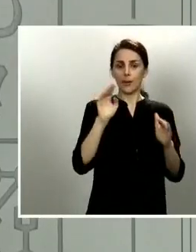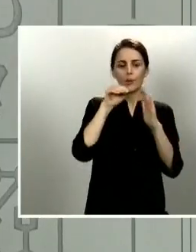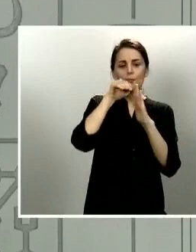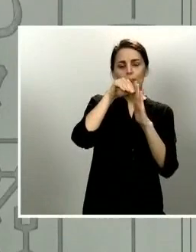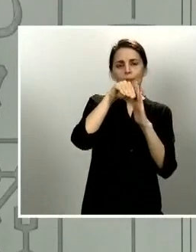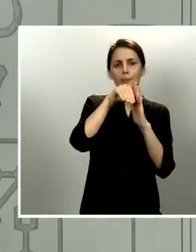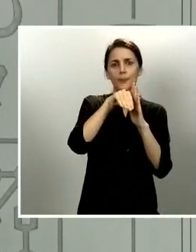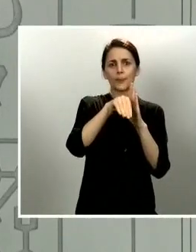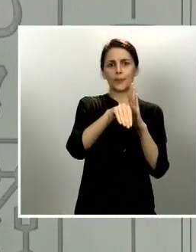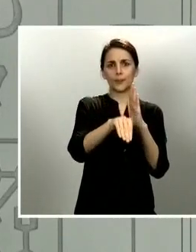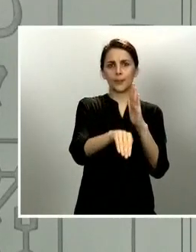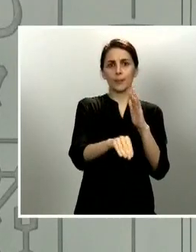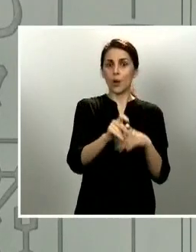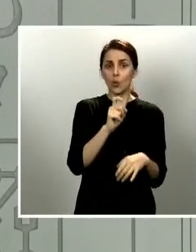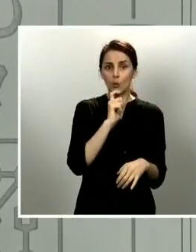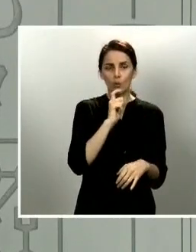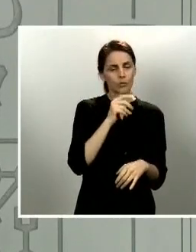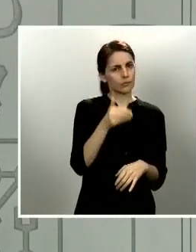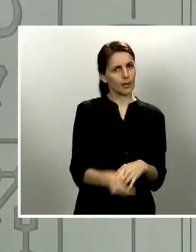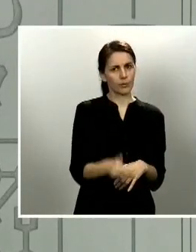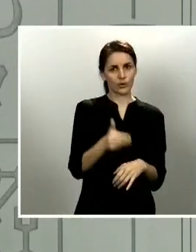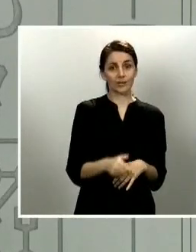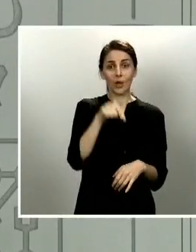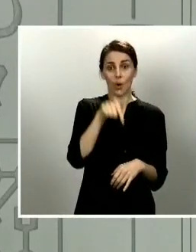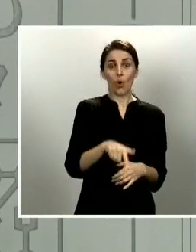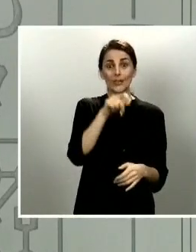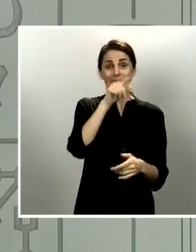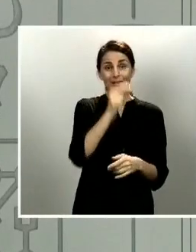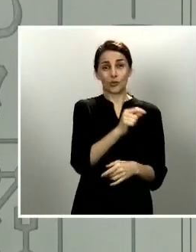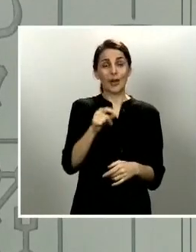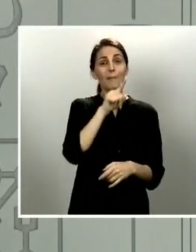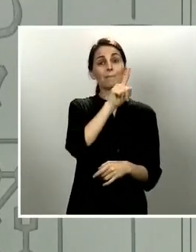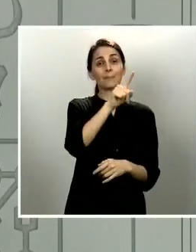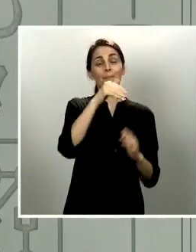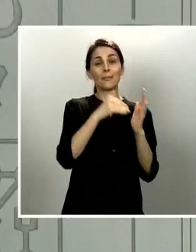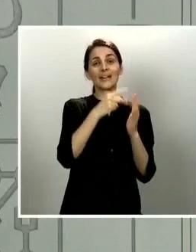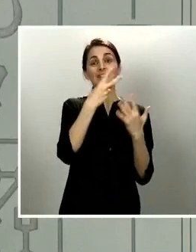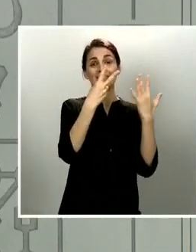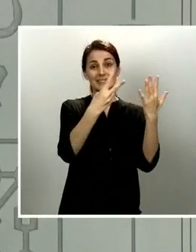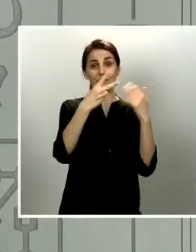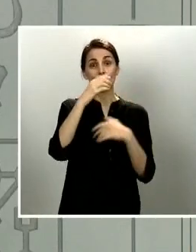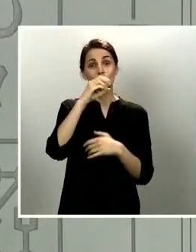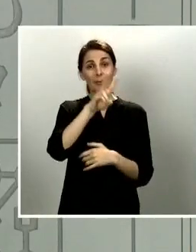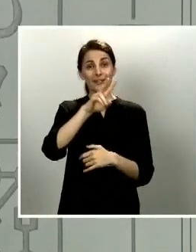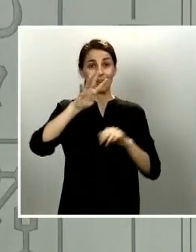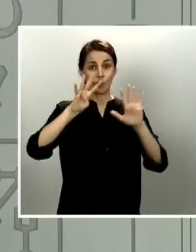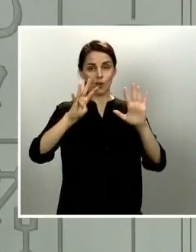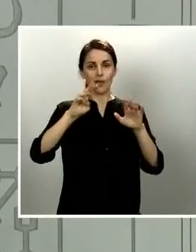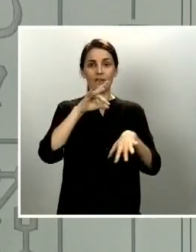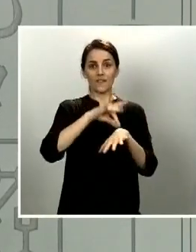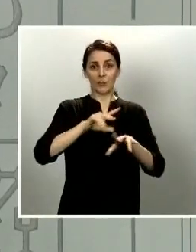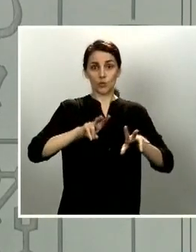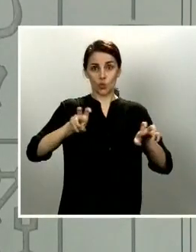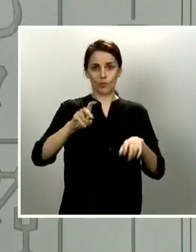importante hoy se han detectado mil 729 en nuevos casos hemos bajado claramente del 1 por